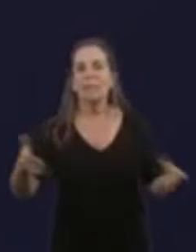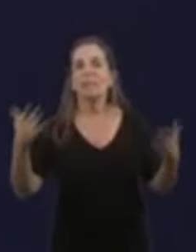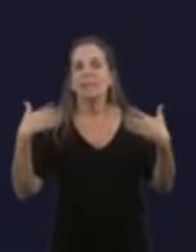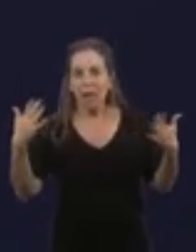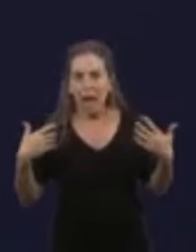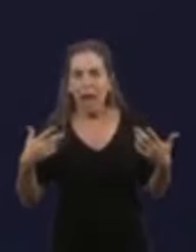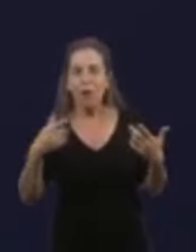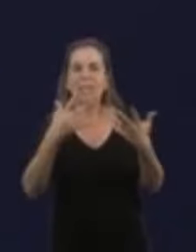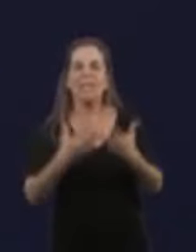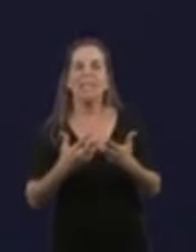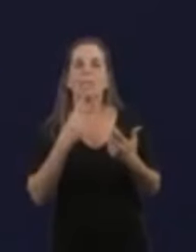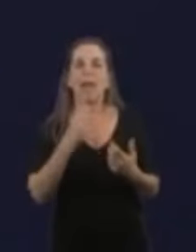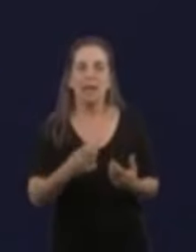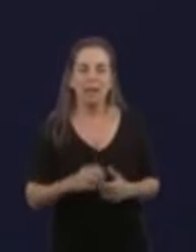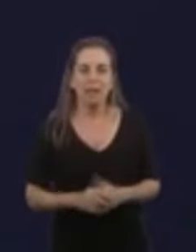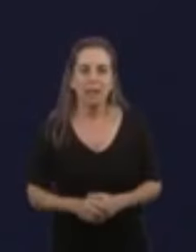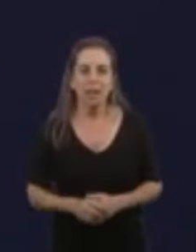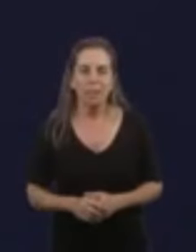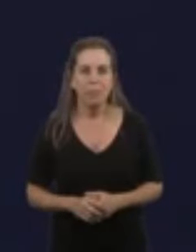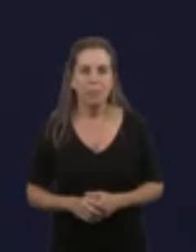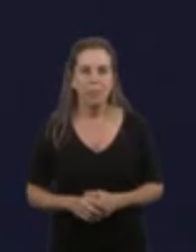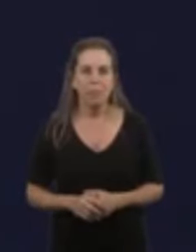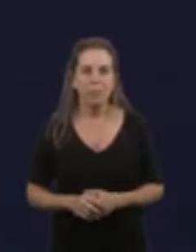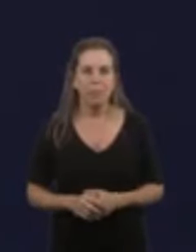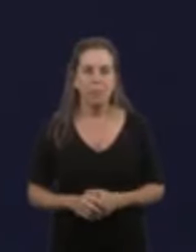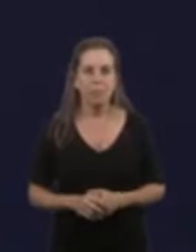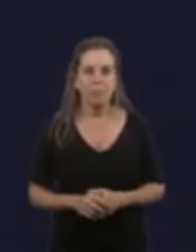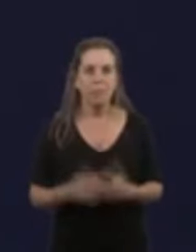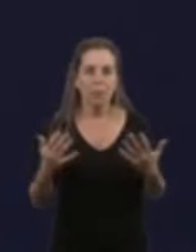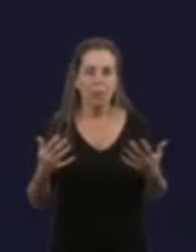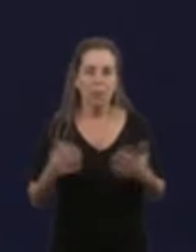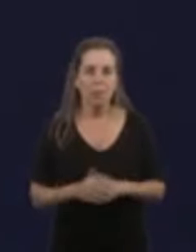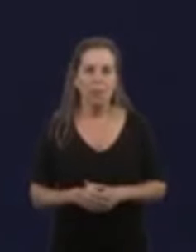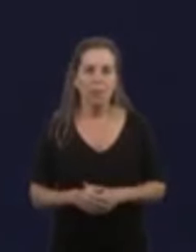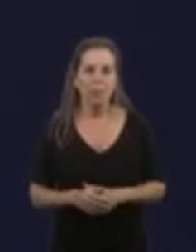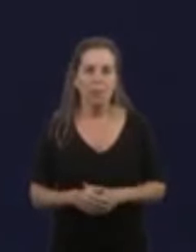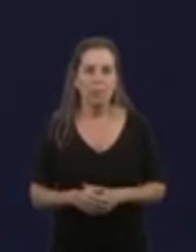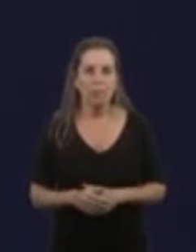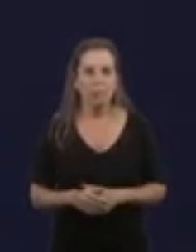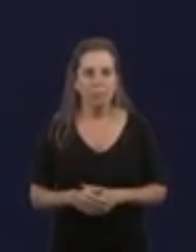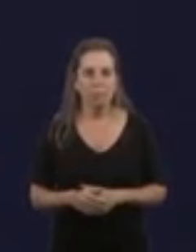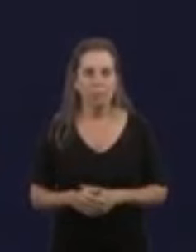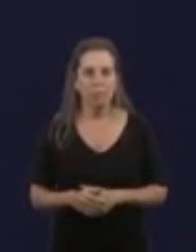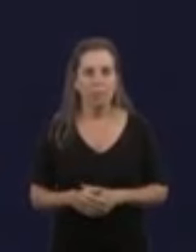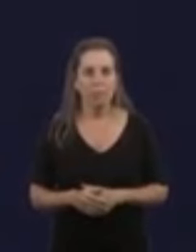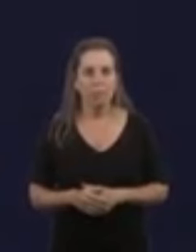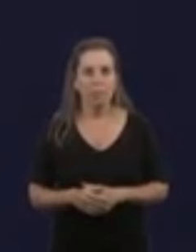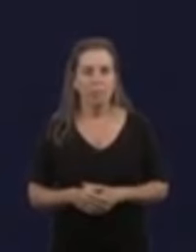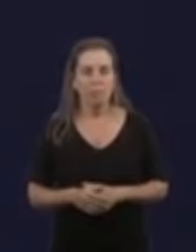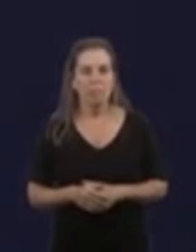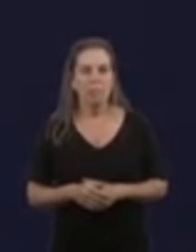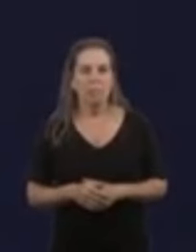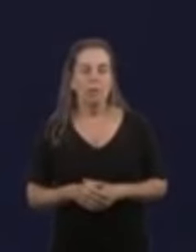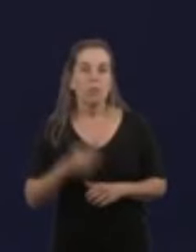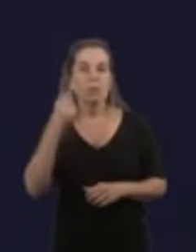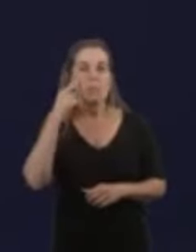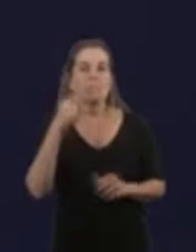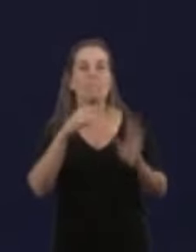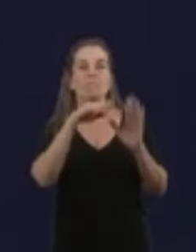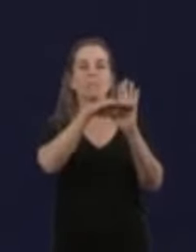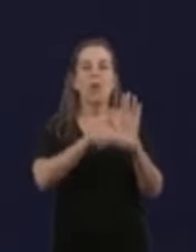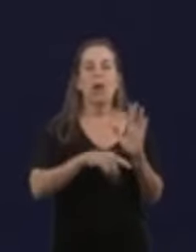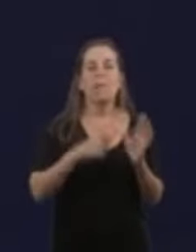de energía dicho esto eh Por supuesto que el esto estos cortes los esfuerzos están hechos en